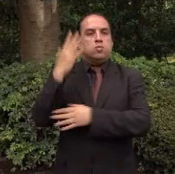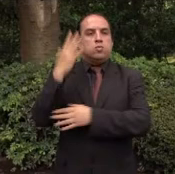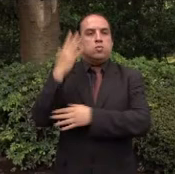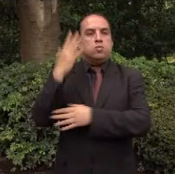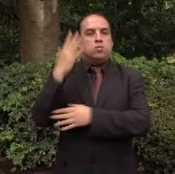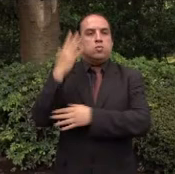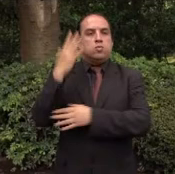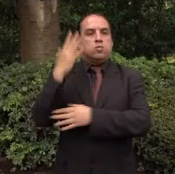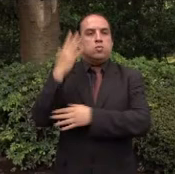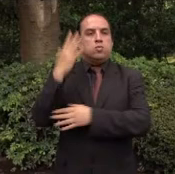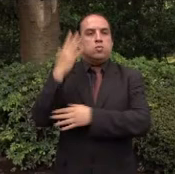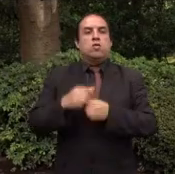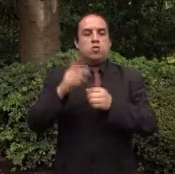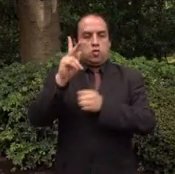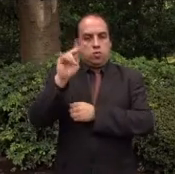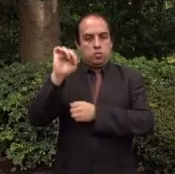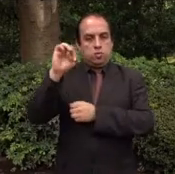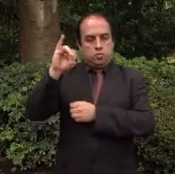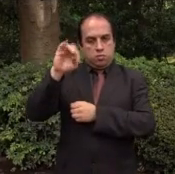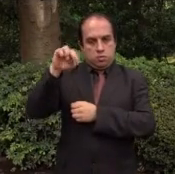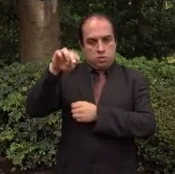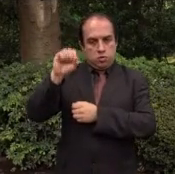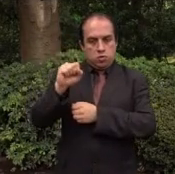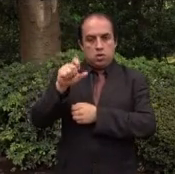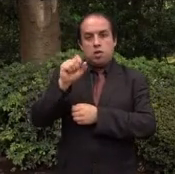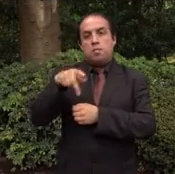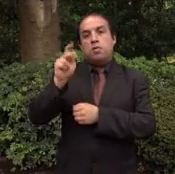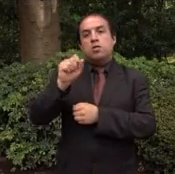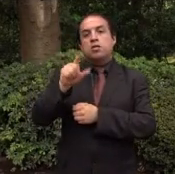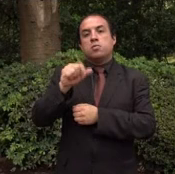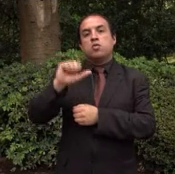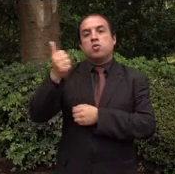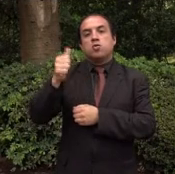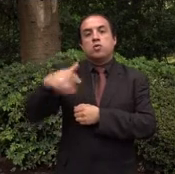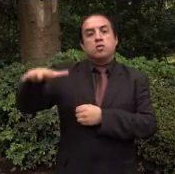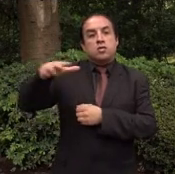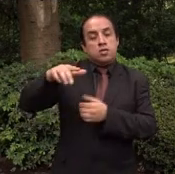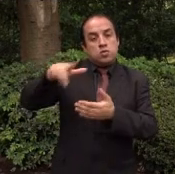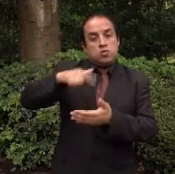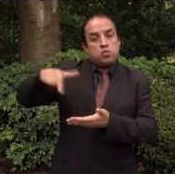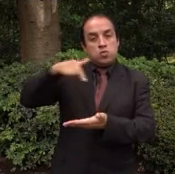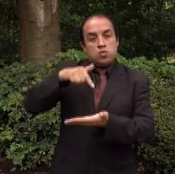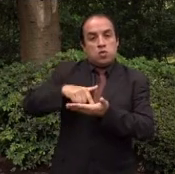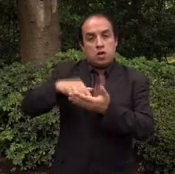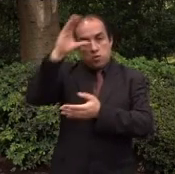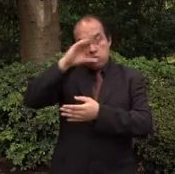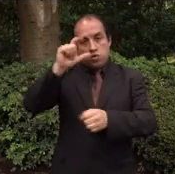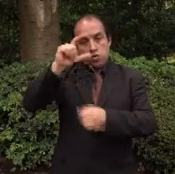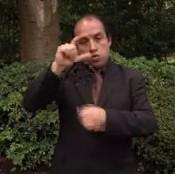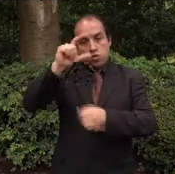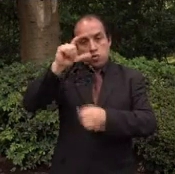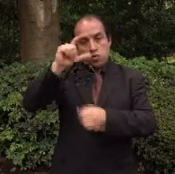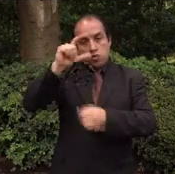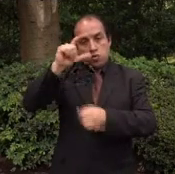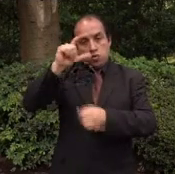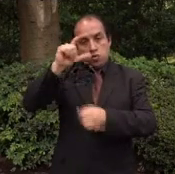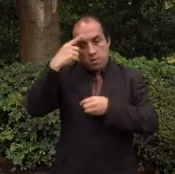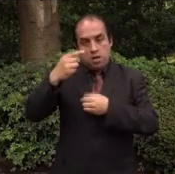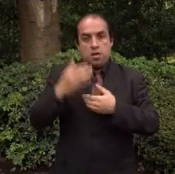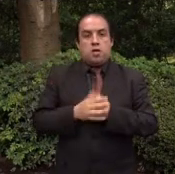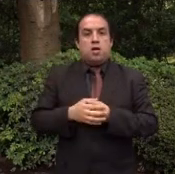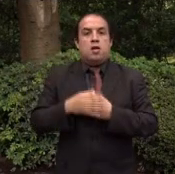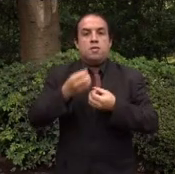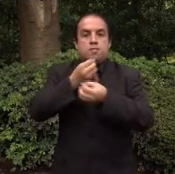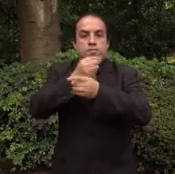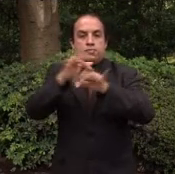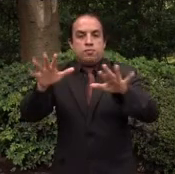además otros espacios culturales que quieren asociarse para promover la conectividad